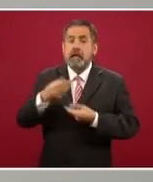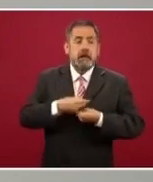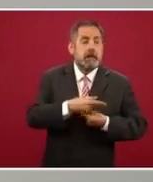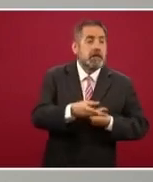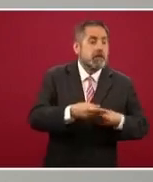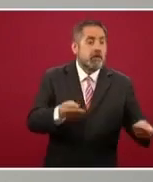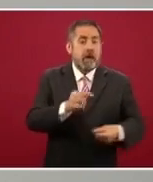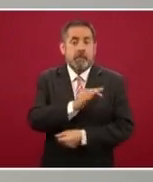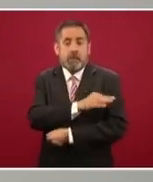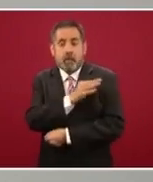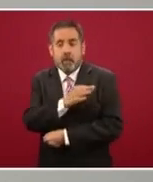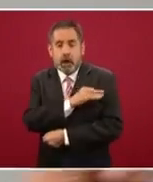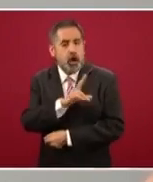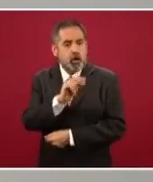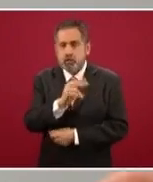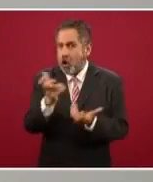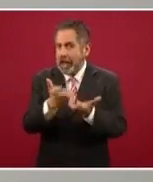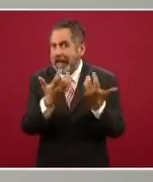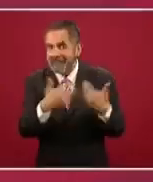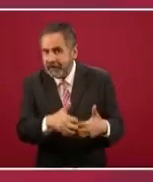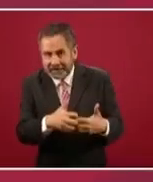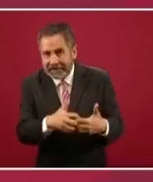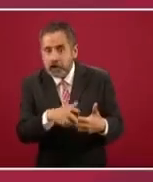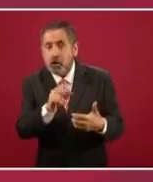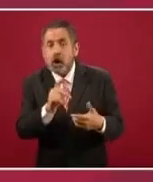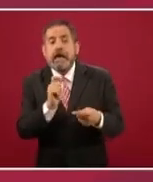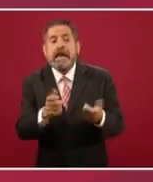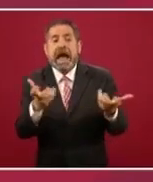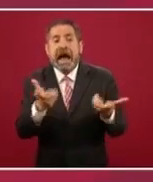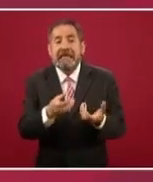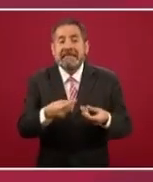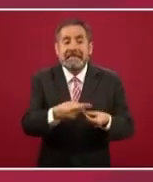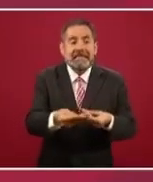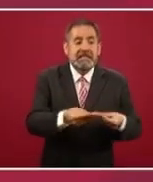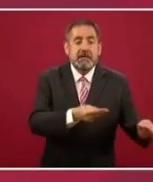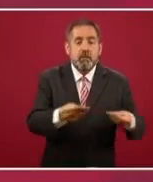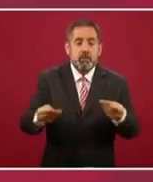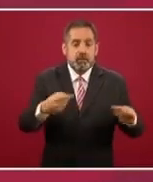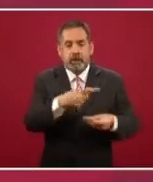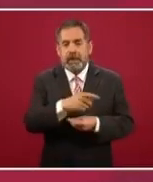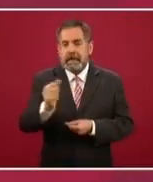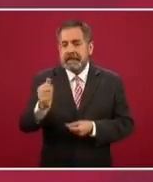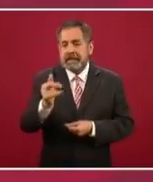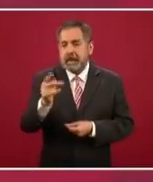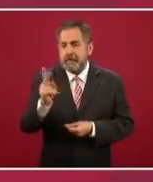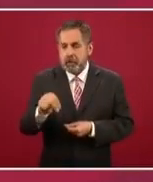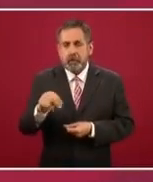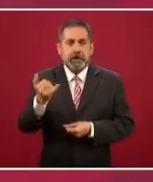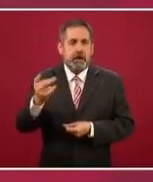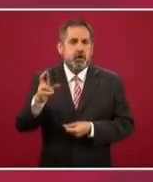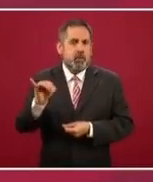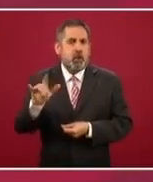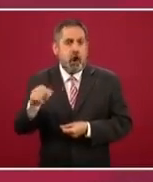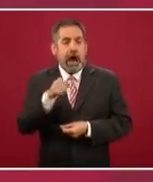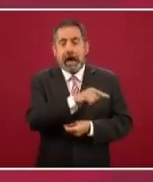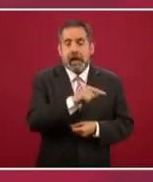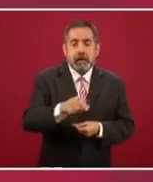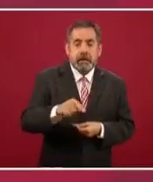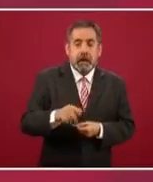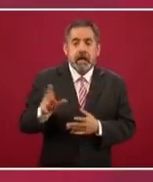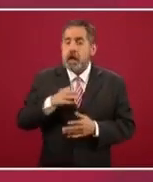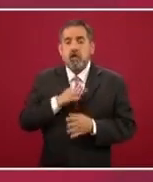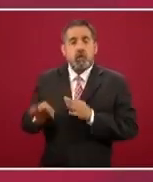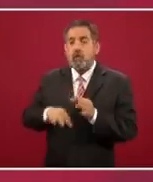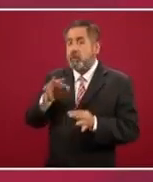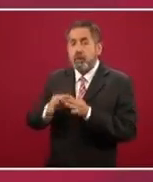de vacunas, no es la que la fabrica, de esta vacuna en particular, sarampión, rubiola, parotiditis y sarampión, rubiola, no había